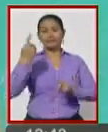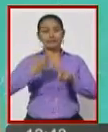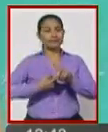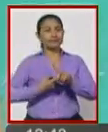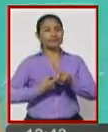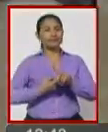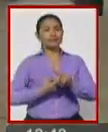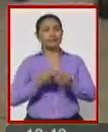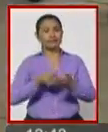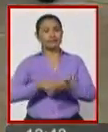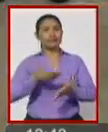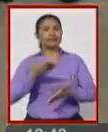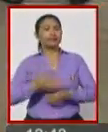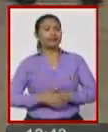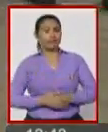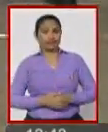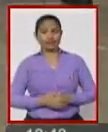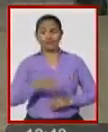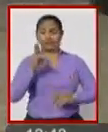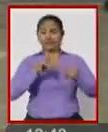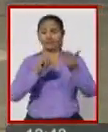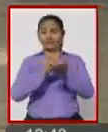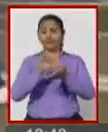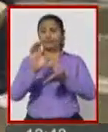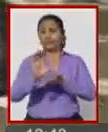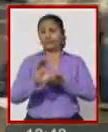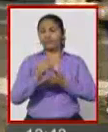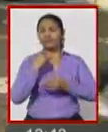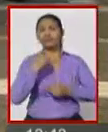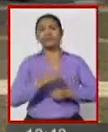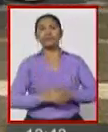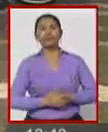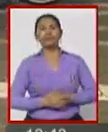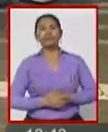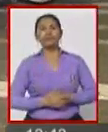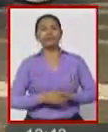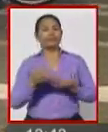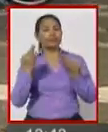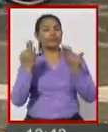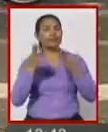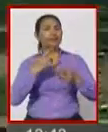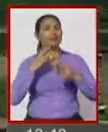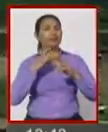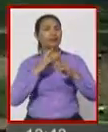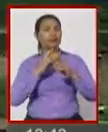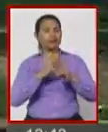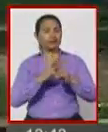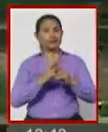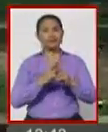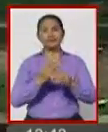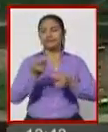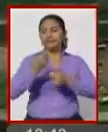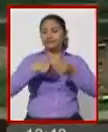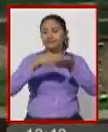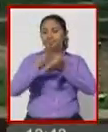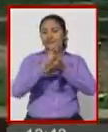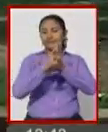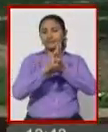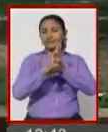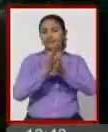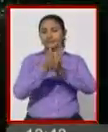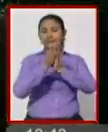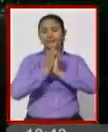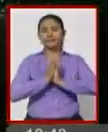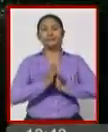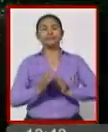mes es harto. En otro tema, las personas con capacidades diferentes aún esperan resultados respecto a los trámites de